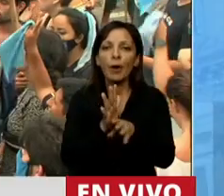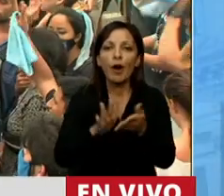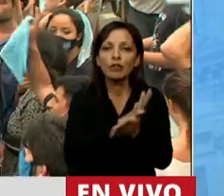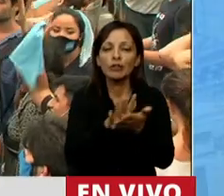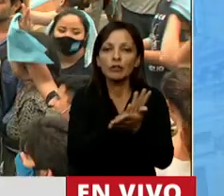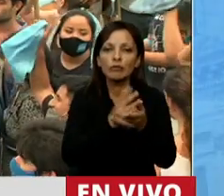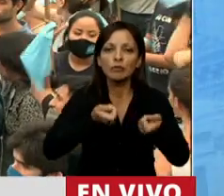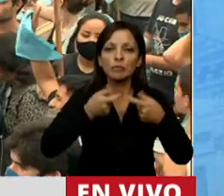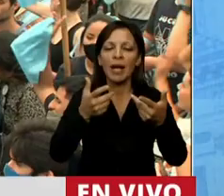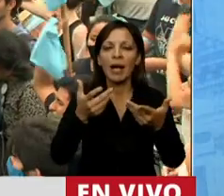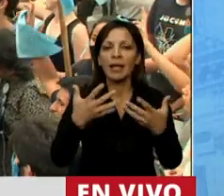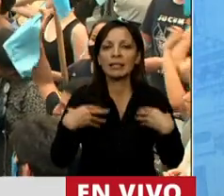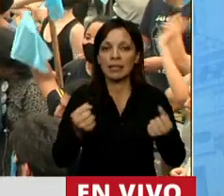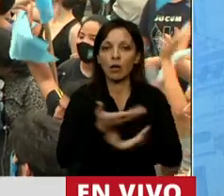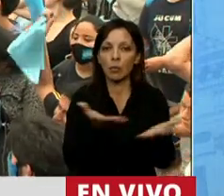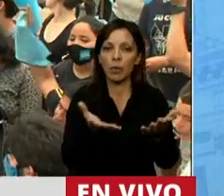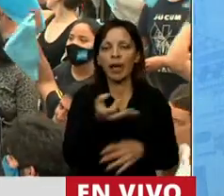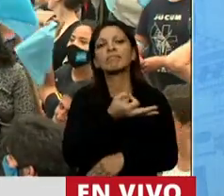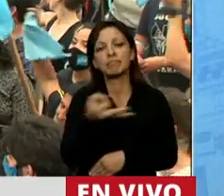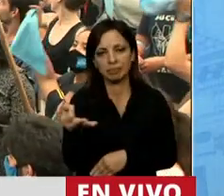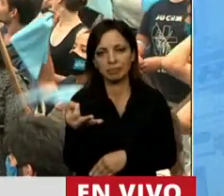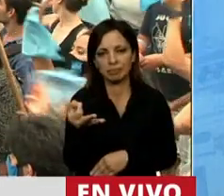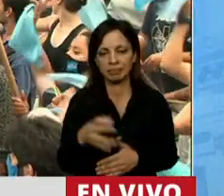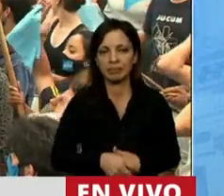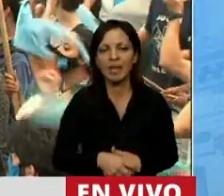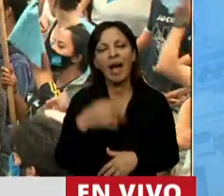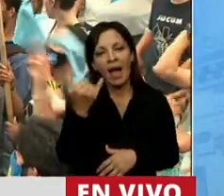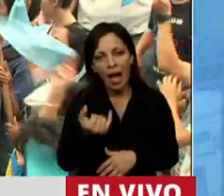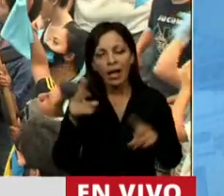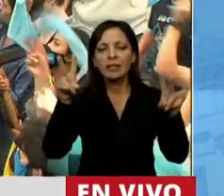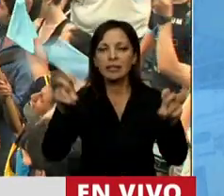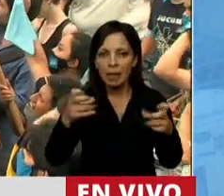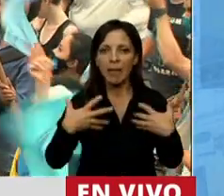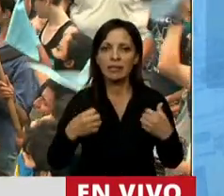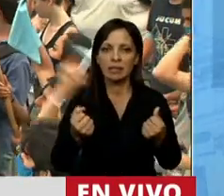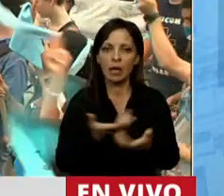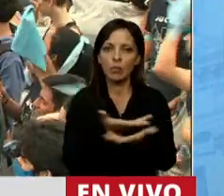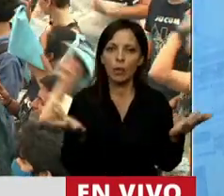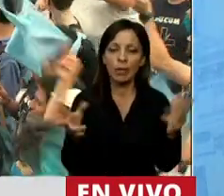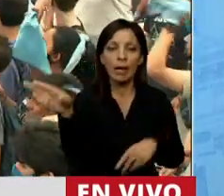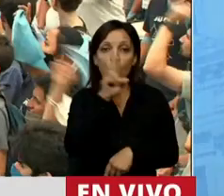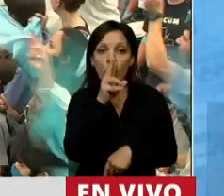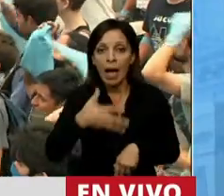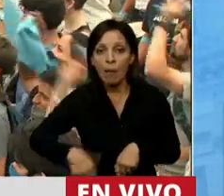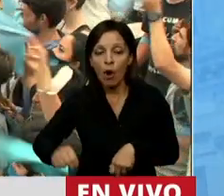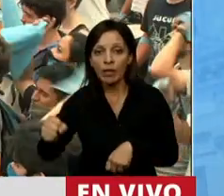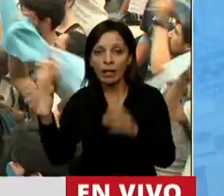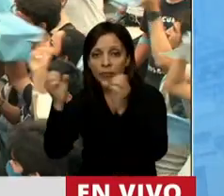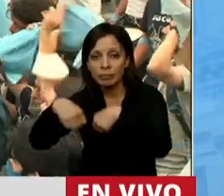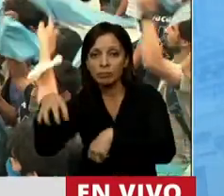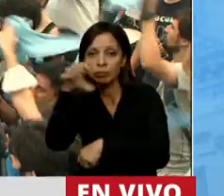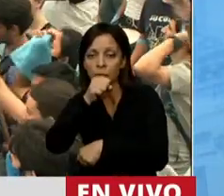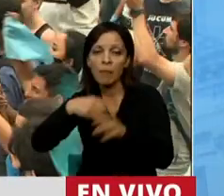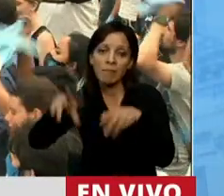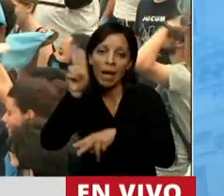salud pública, lo dice nuestro ministro de Salud. Y es así, efectivamente, tenemos un tema de salud pública, las mujeres que abortan en abortos clandestinos, sobre todo